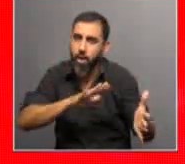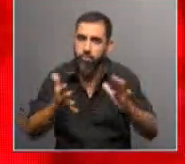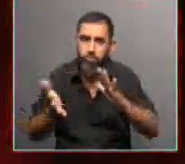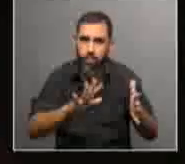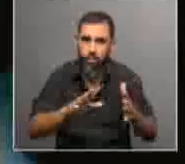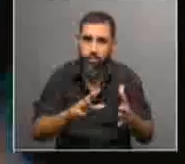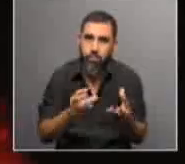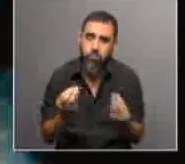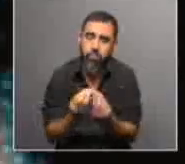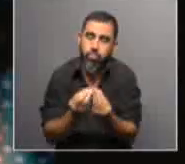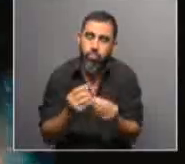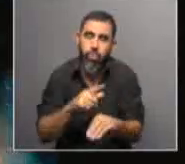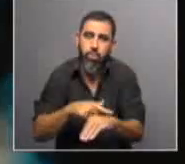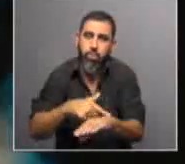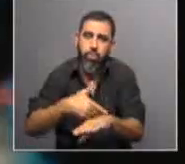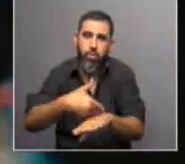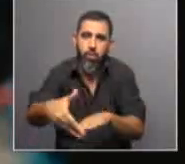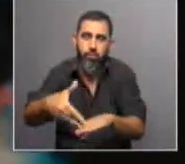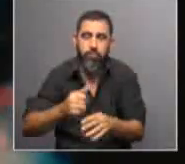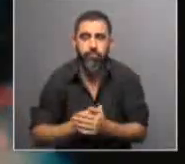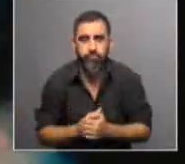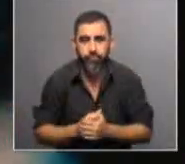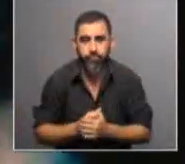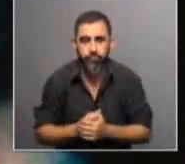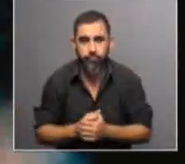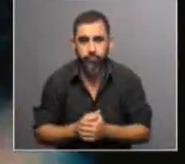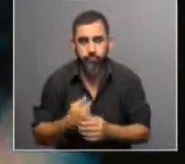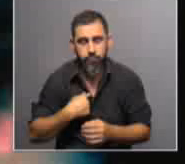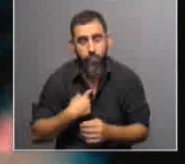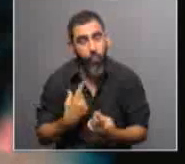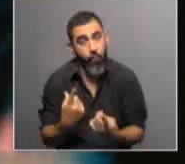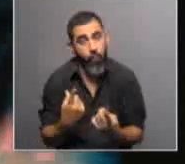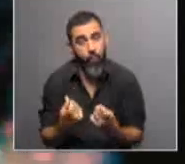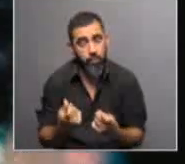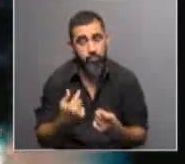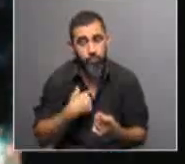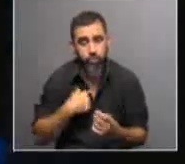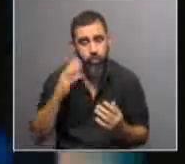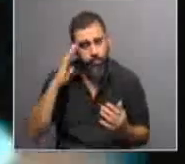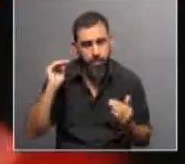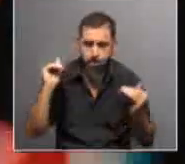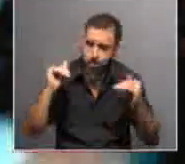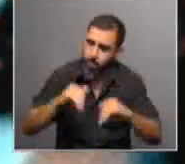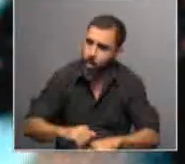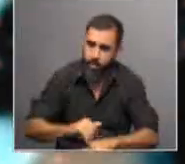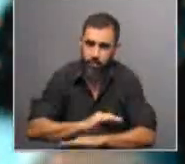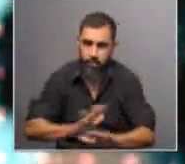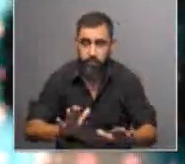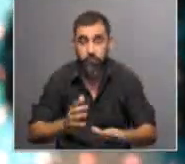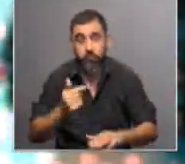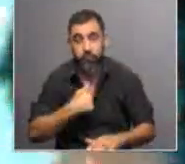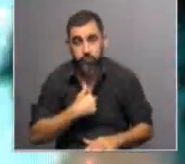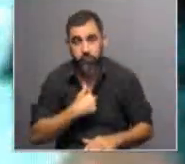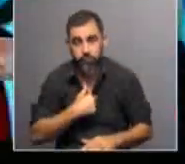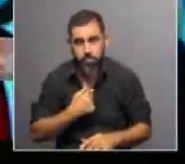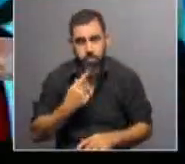sí. Entonces era un golpe fuerte, ¿entendés? Yo estaba en bajón. Entonces yo